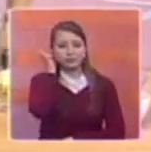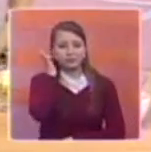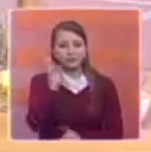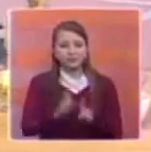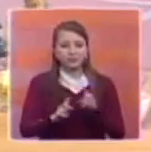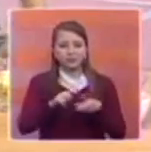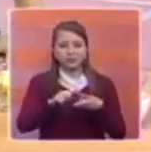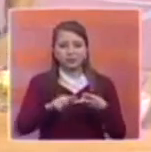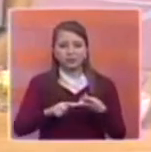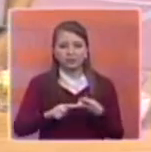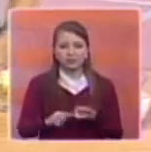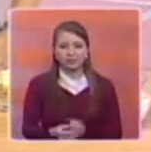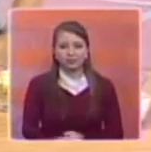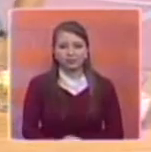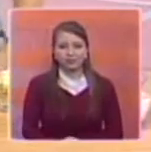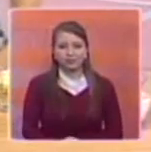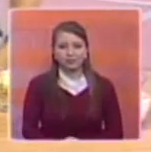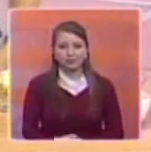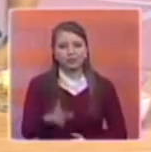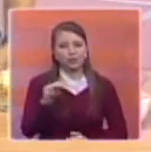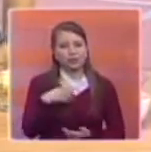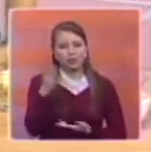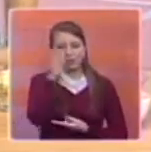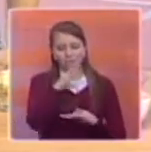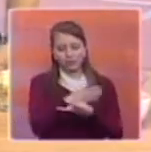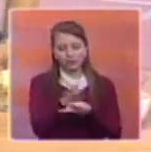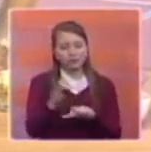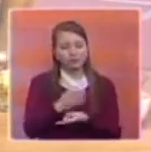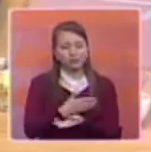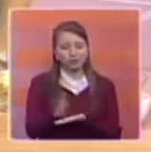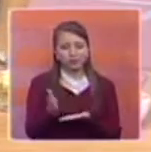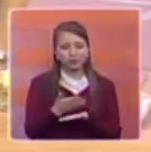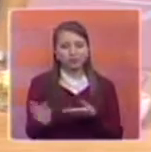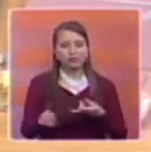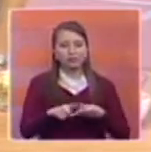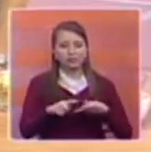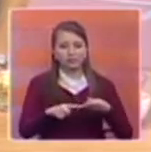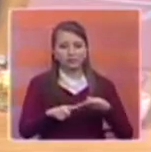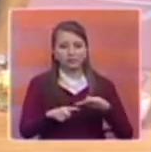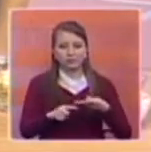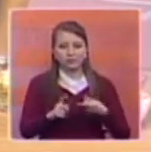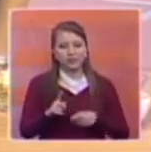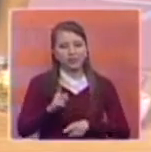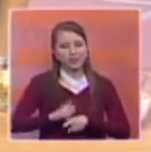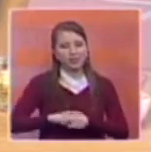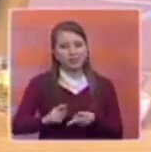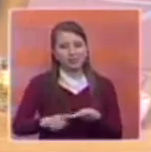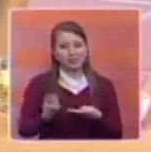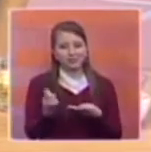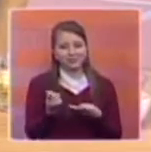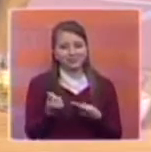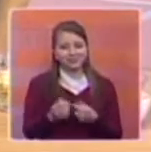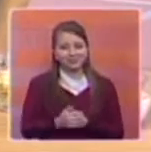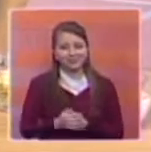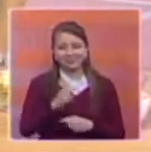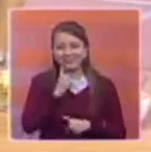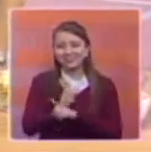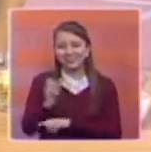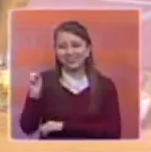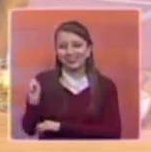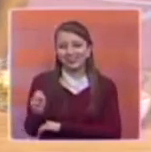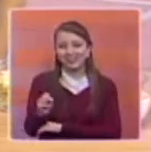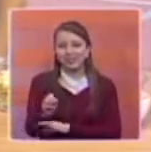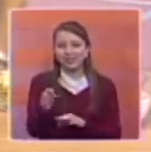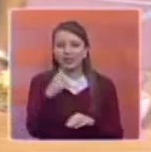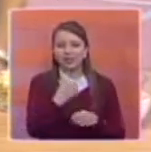que nunca nos sobran. ¿Sí sabe cuáles son? ¿Cuáles? Tiempo y plata. Ah, eso sí. ¿A usted